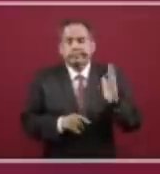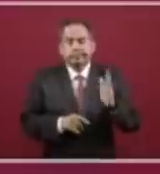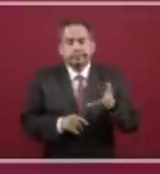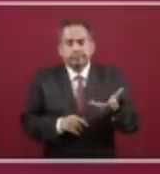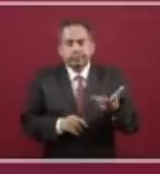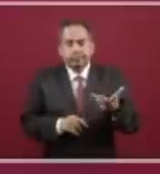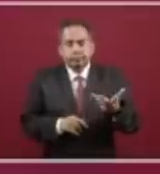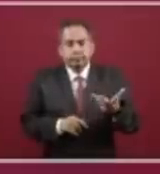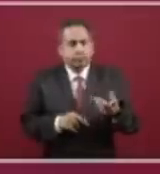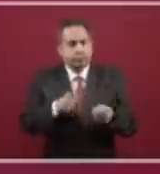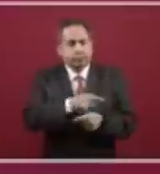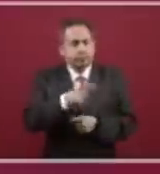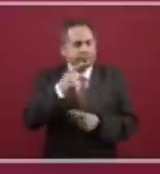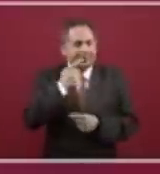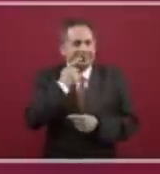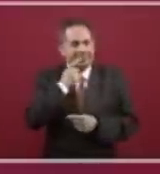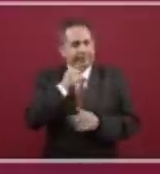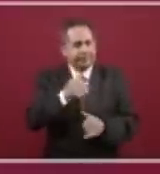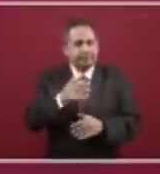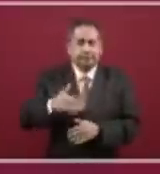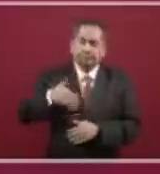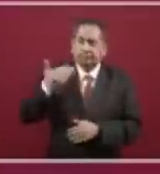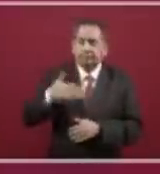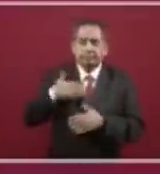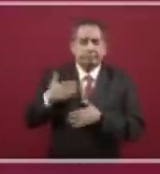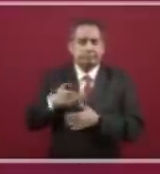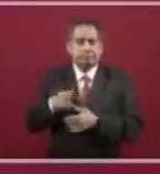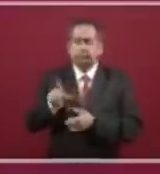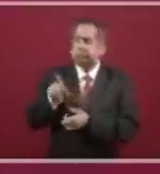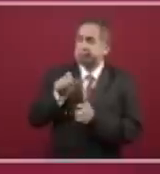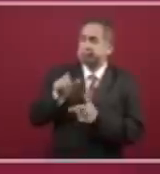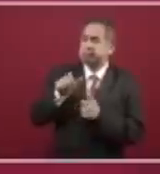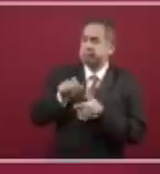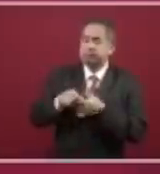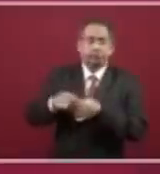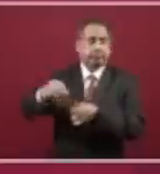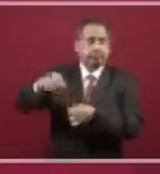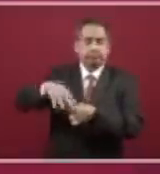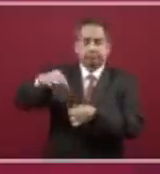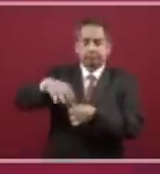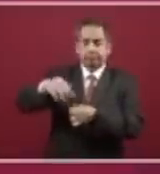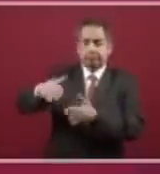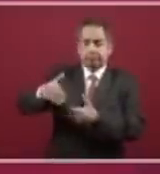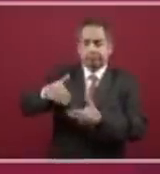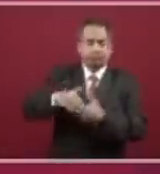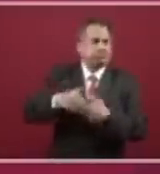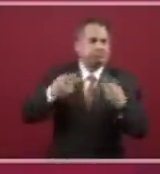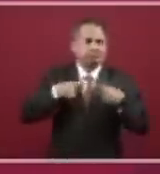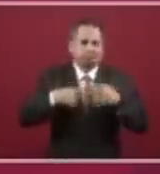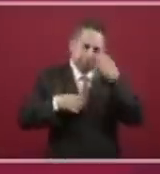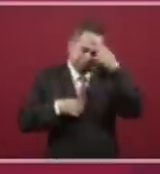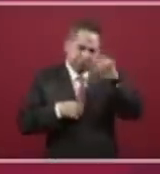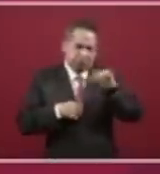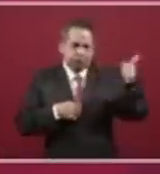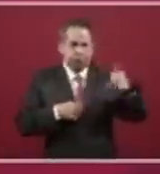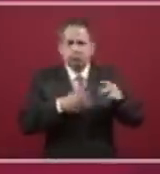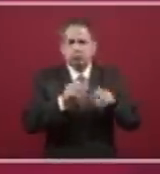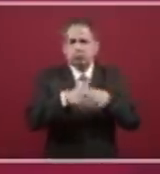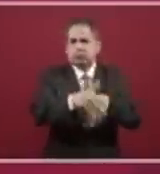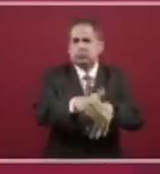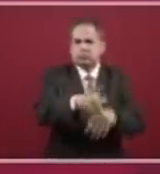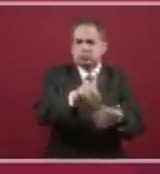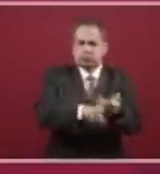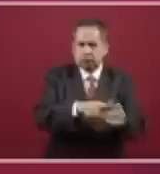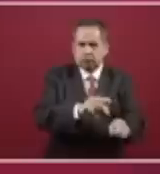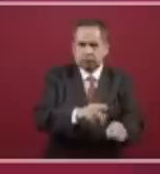afable y muy más básico para obtener recursos se metieron gentes diferentes a las manifestaciones